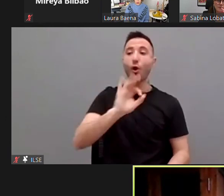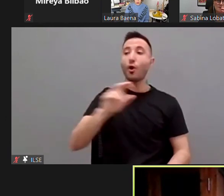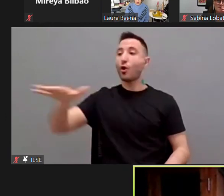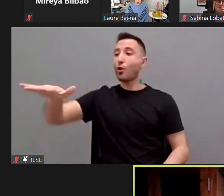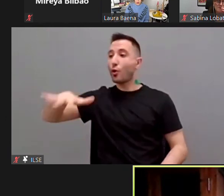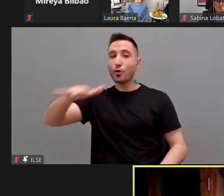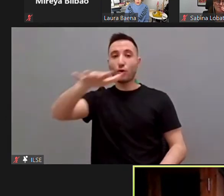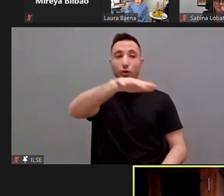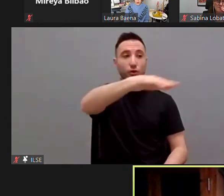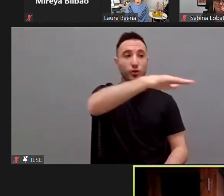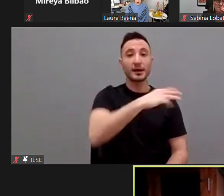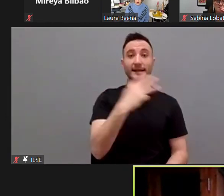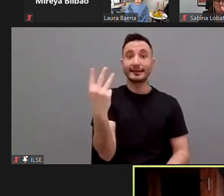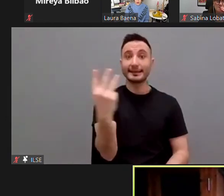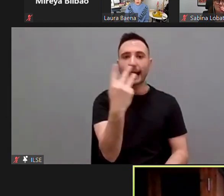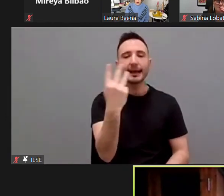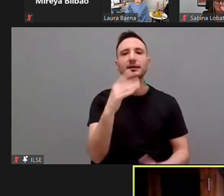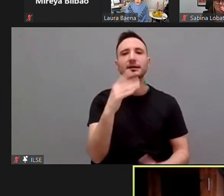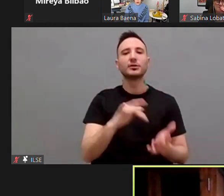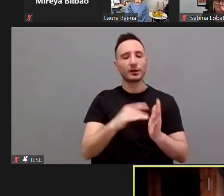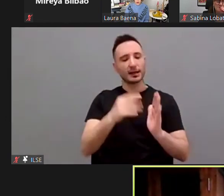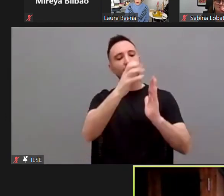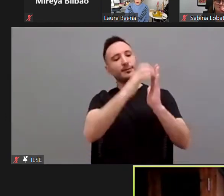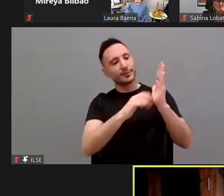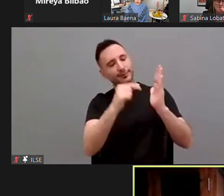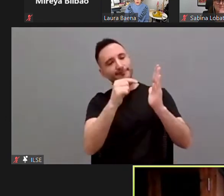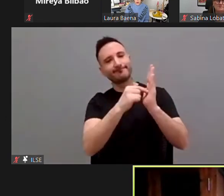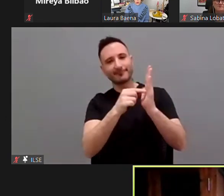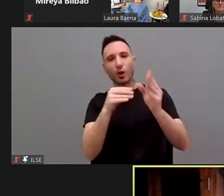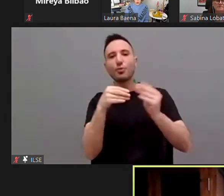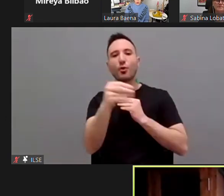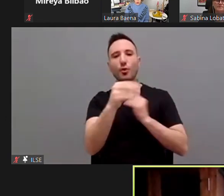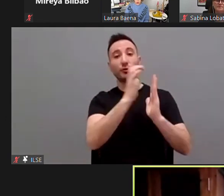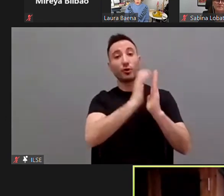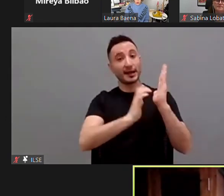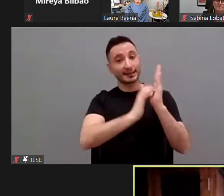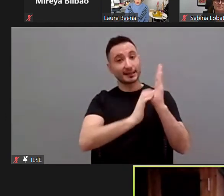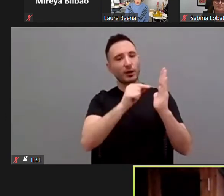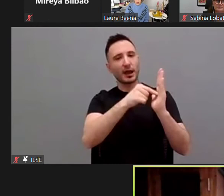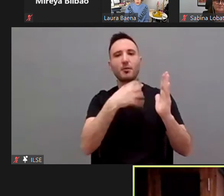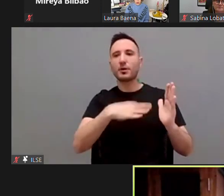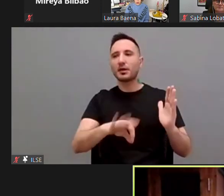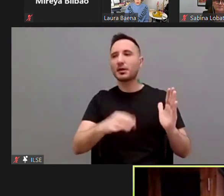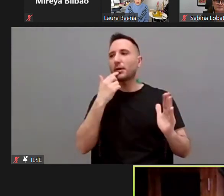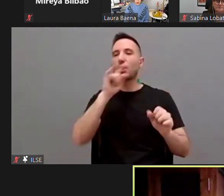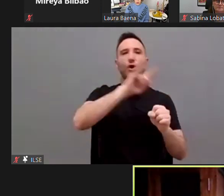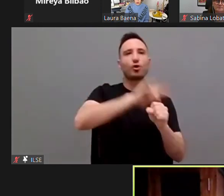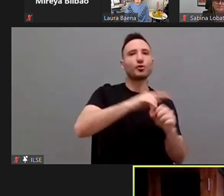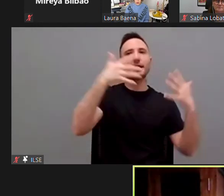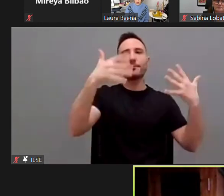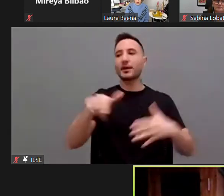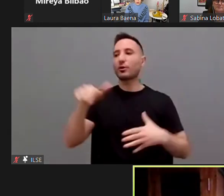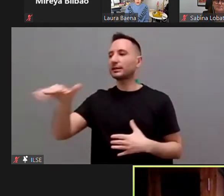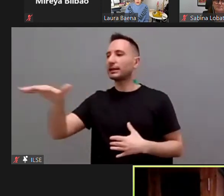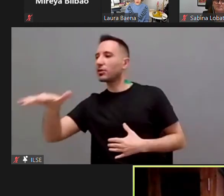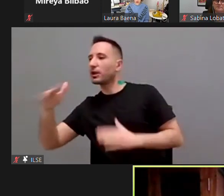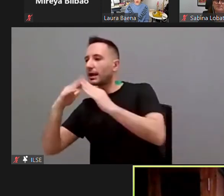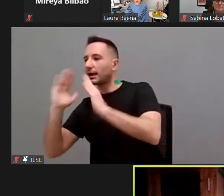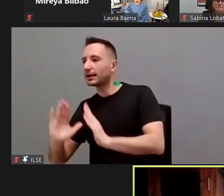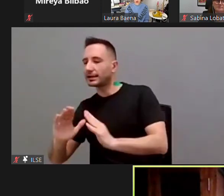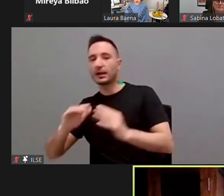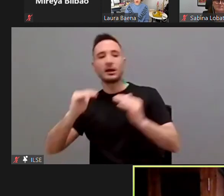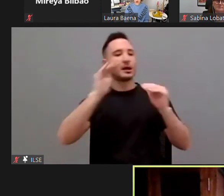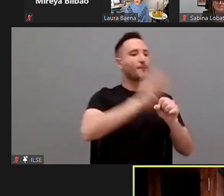regular, habrá que matizarlo en ese documento por escrito, a lo mejor lunes, miércoles en un sitio, martes, jueves en